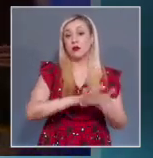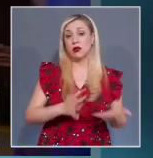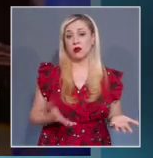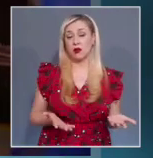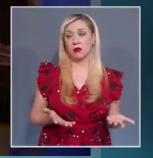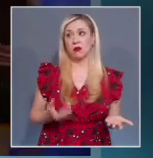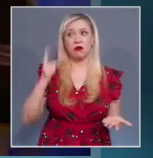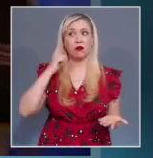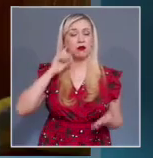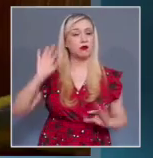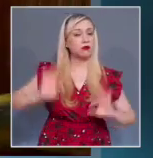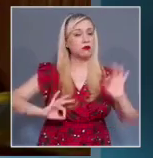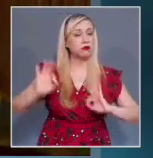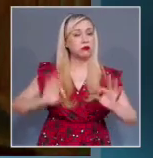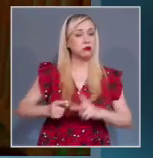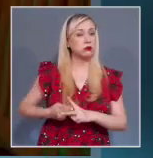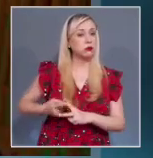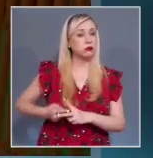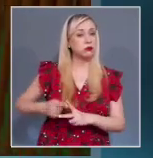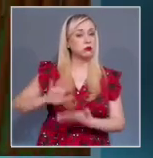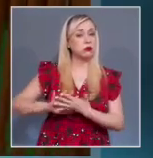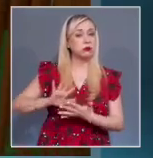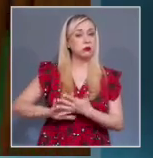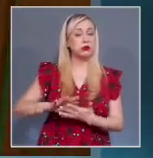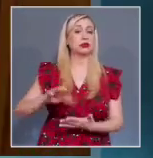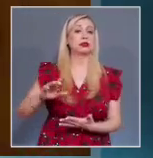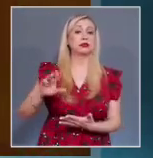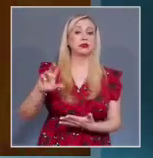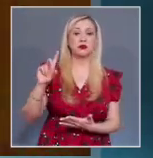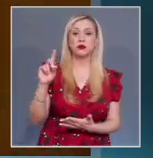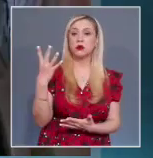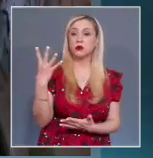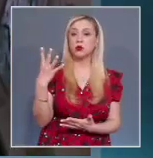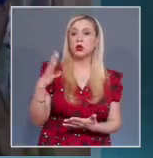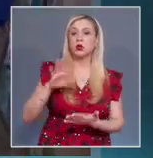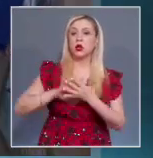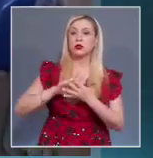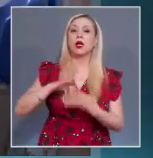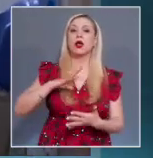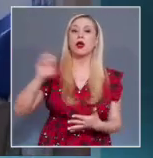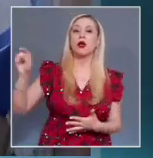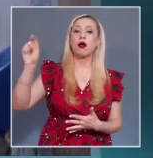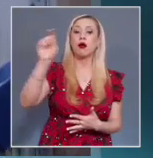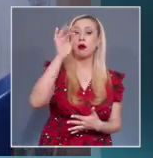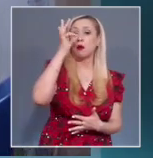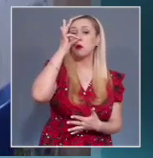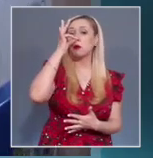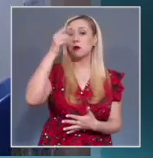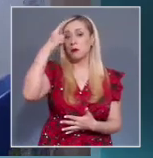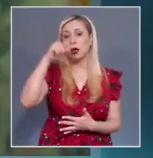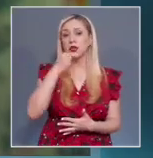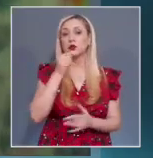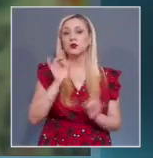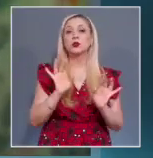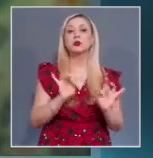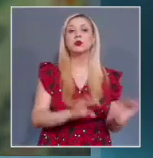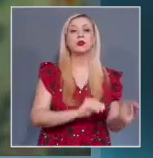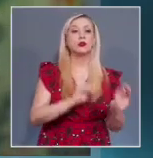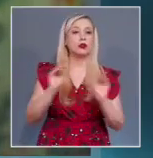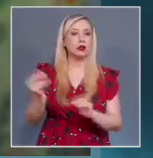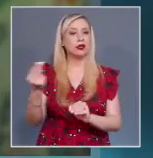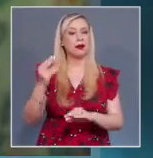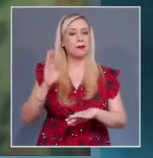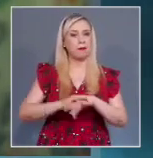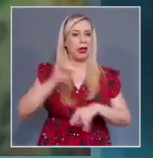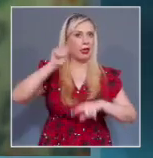centros penitenciarios, solo 34 cuentan con espacios integrales para estos infantes. Para el canal del Poder Judicial de la